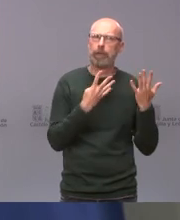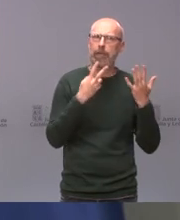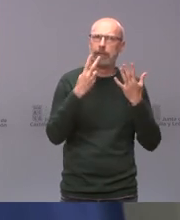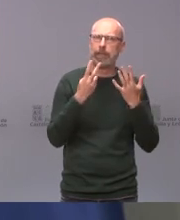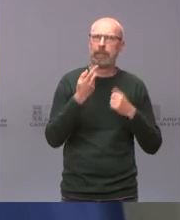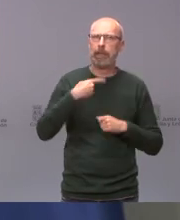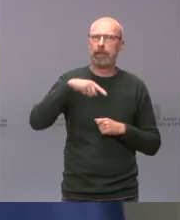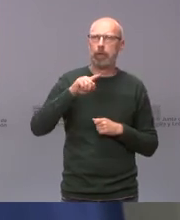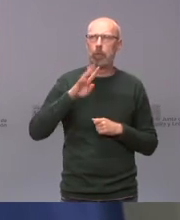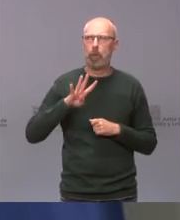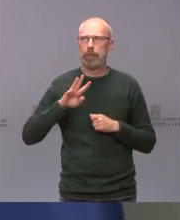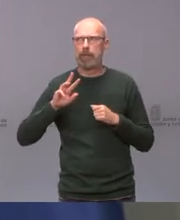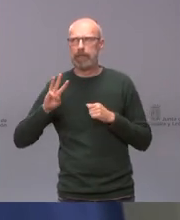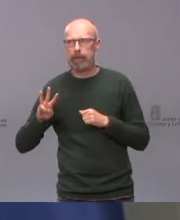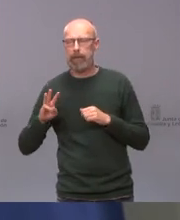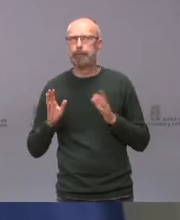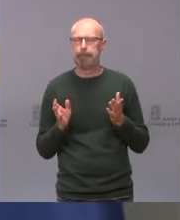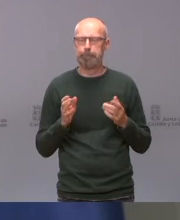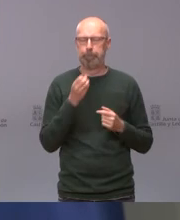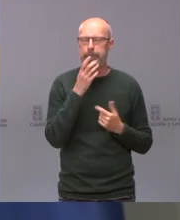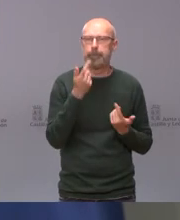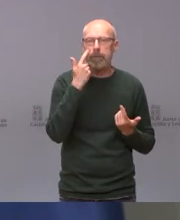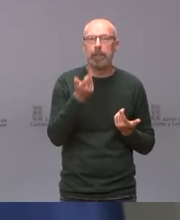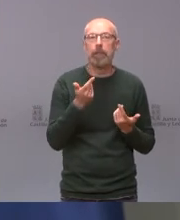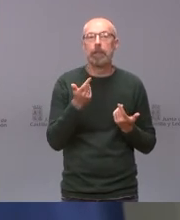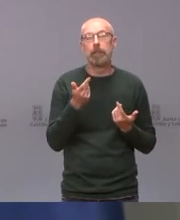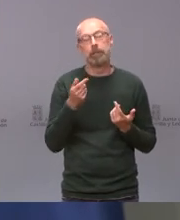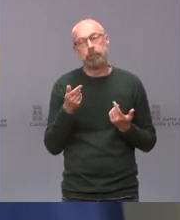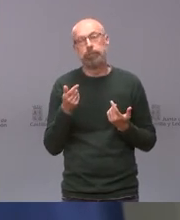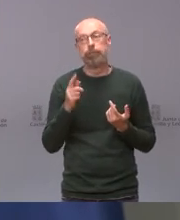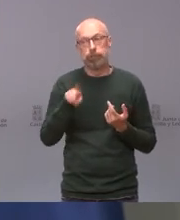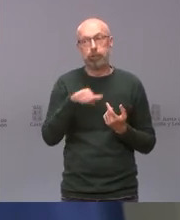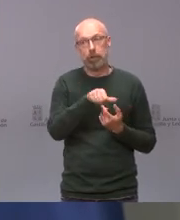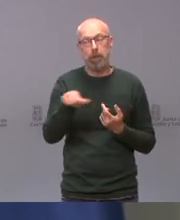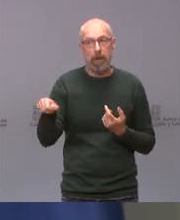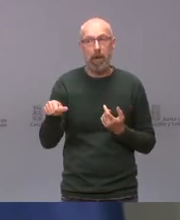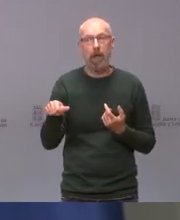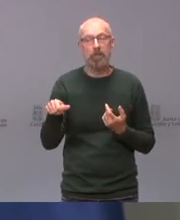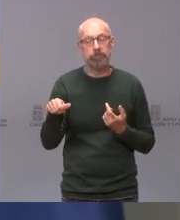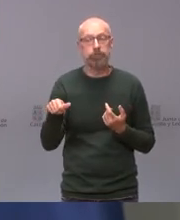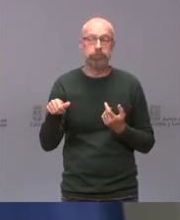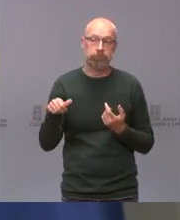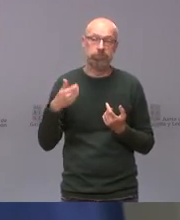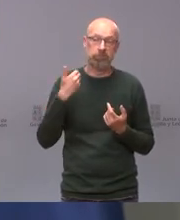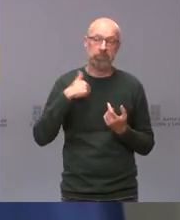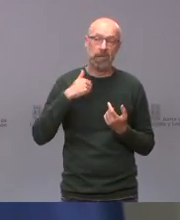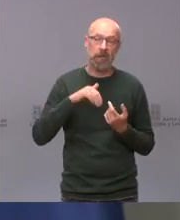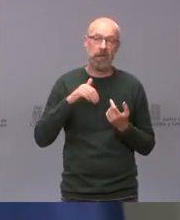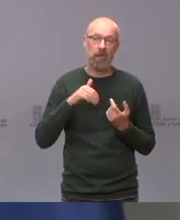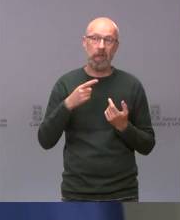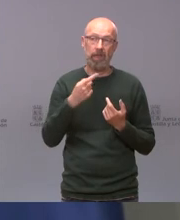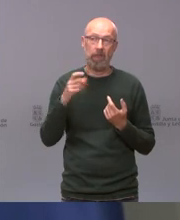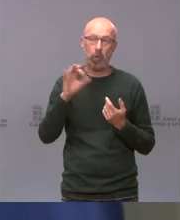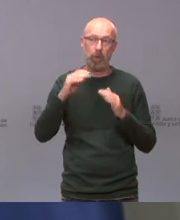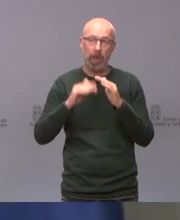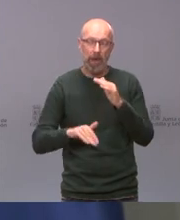297, 143 a 7 días, pues es, desde luego la semana que viene es poco probable que estuvieran por debajo de